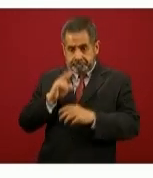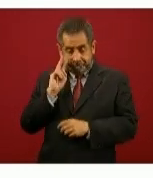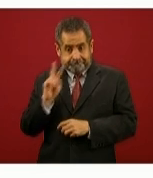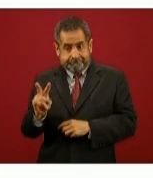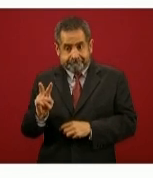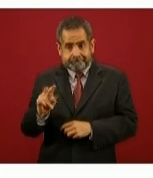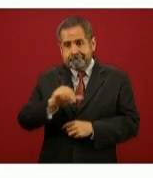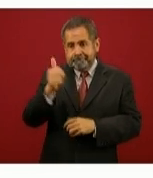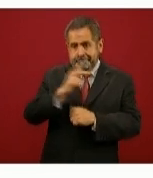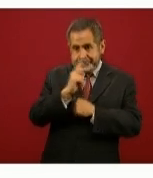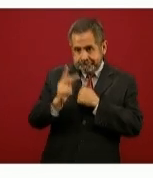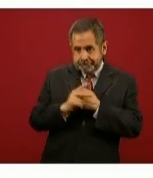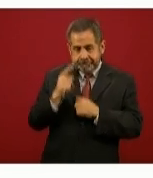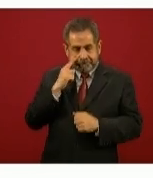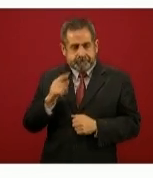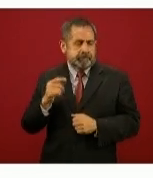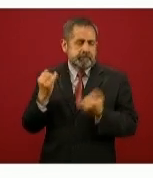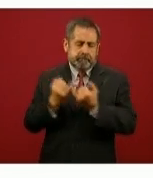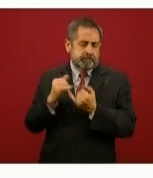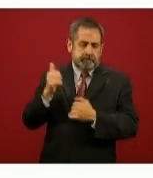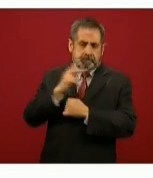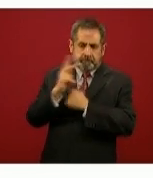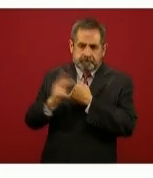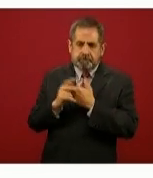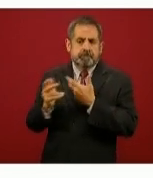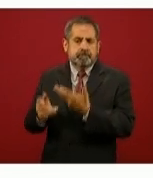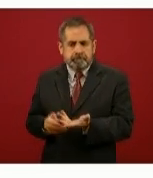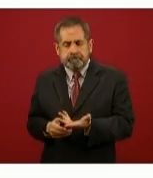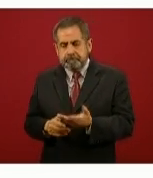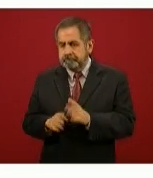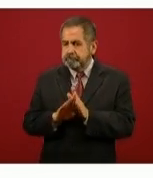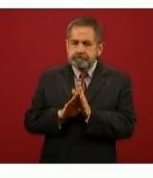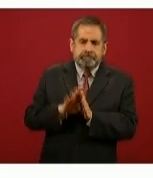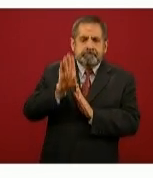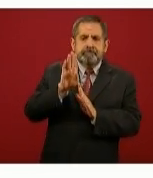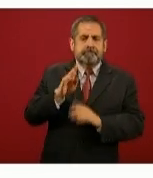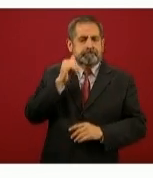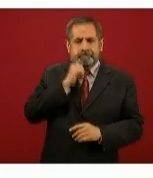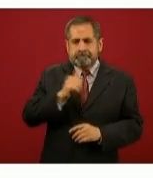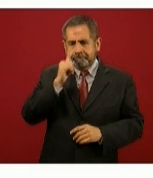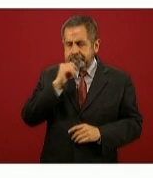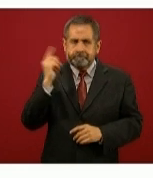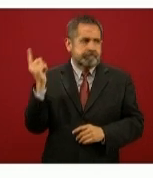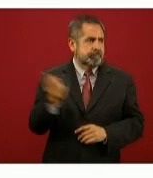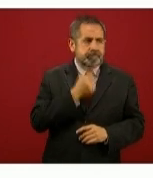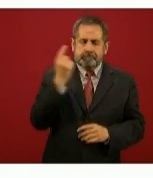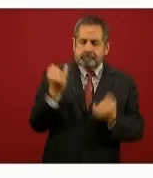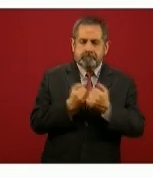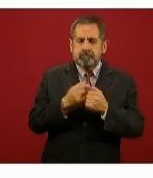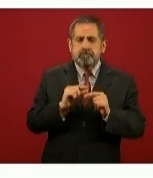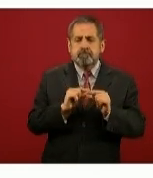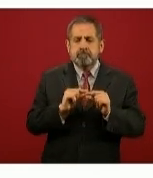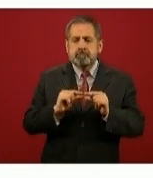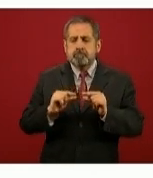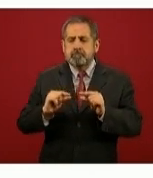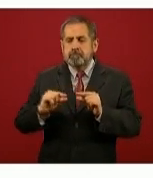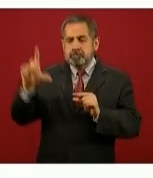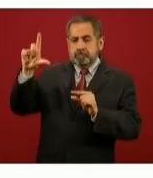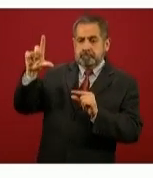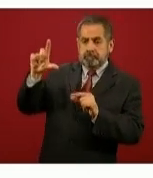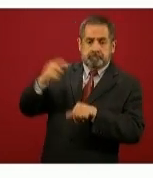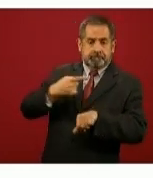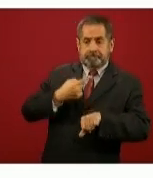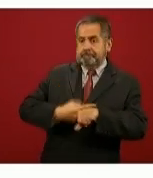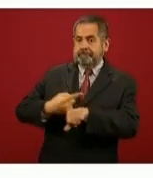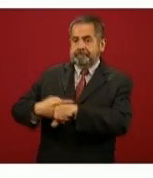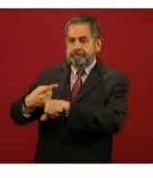en todos esos países y en cualquier otro país del mundo que se llega a ese punto importante de inflexión. Finalmente, en la parte baja